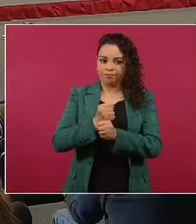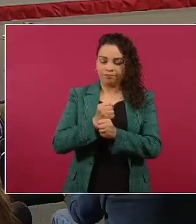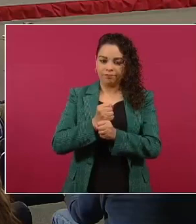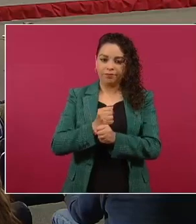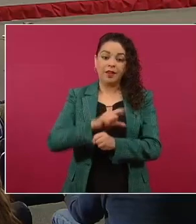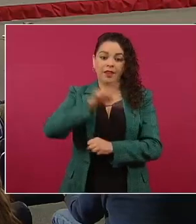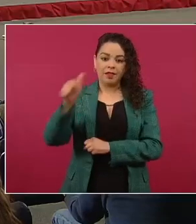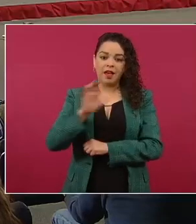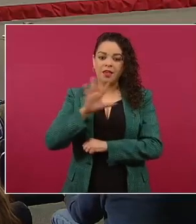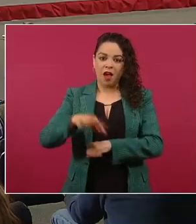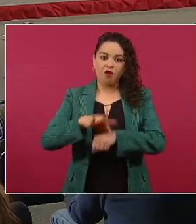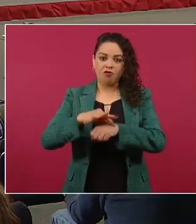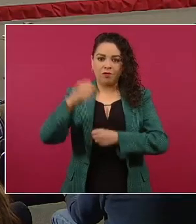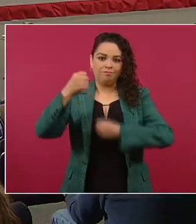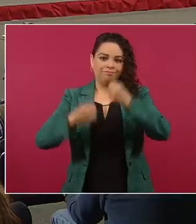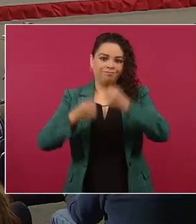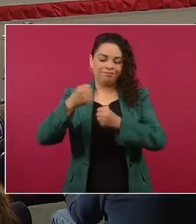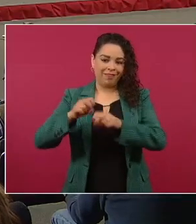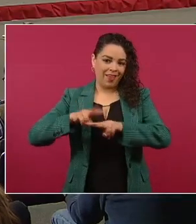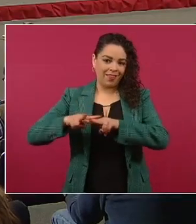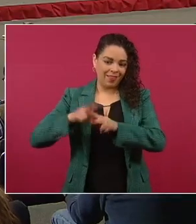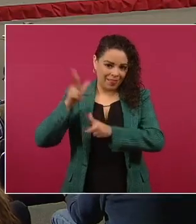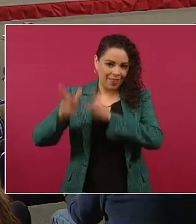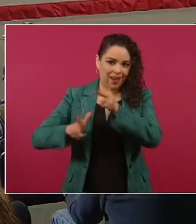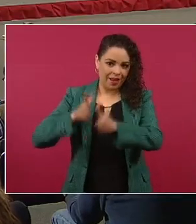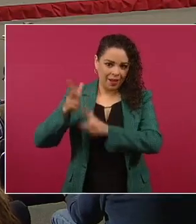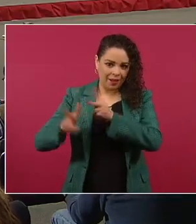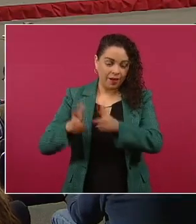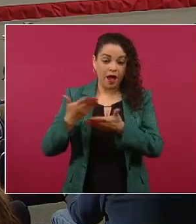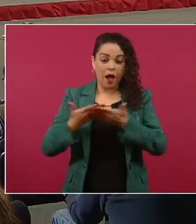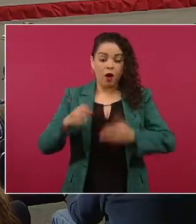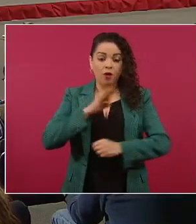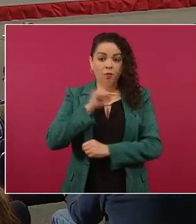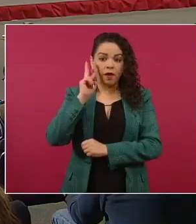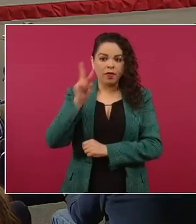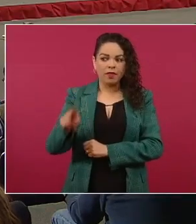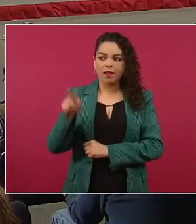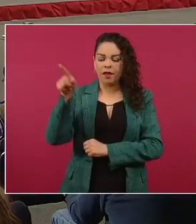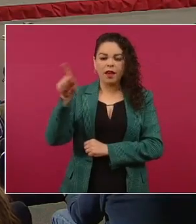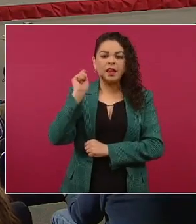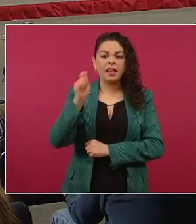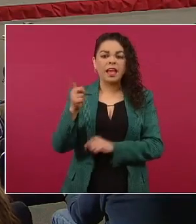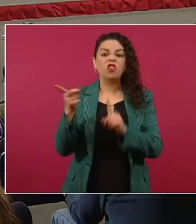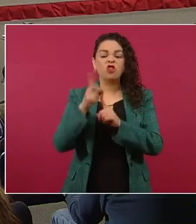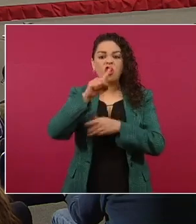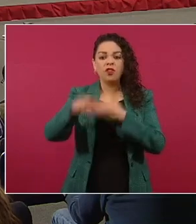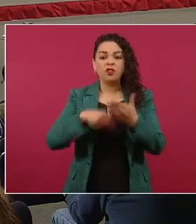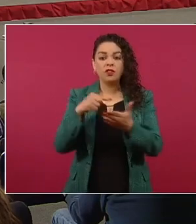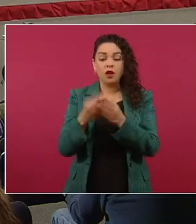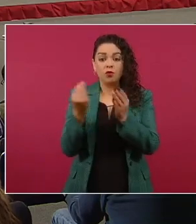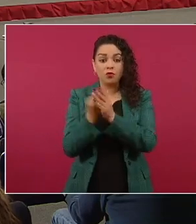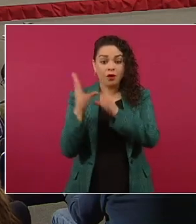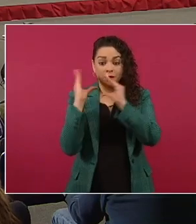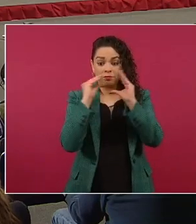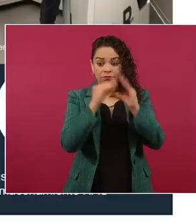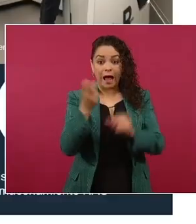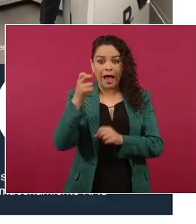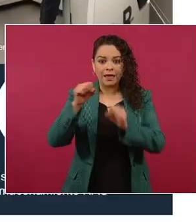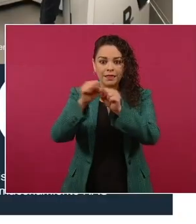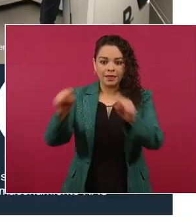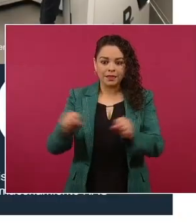lámina vemos cómo está la sala de capacitación, en dónde se va a hacer toda esta capacitación en el